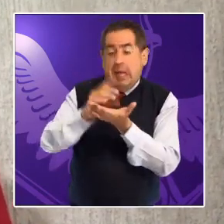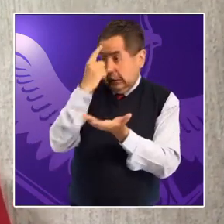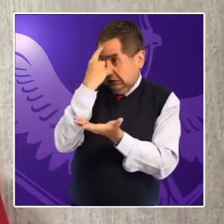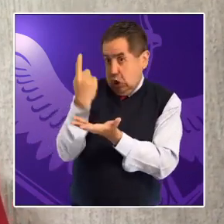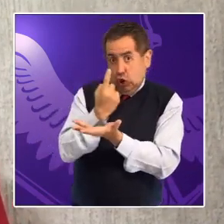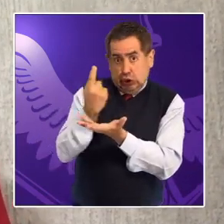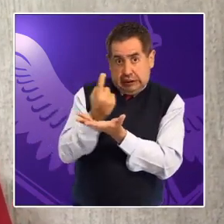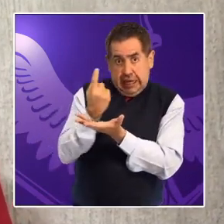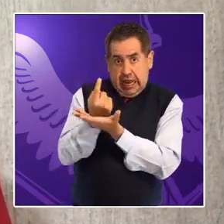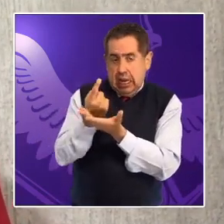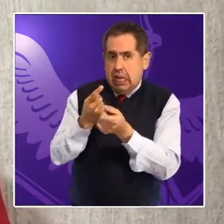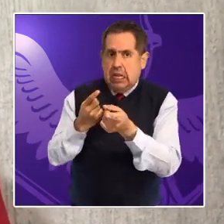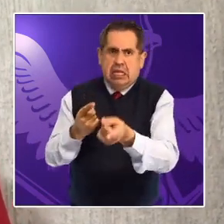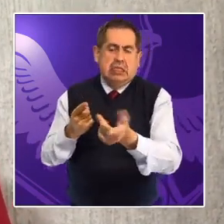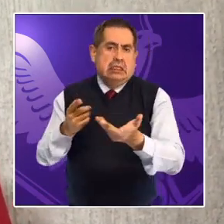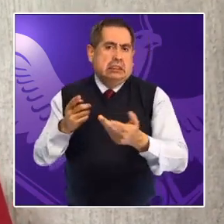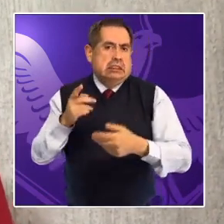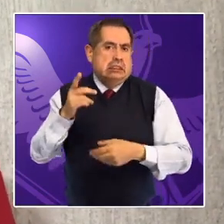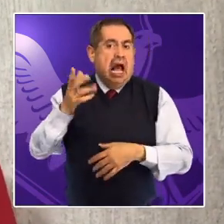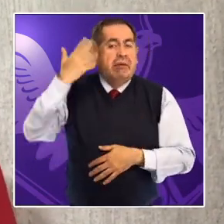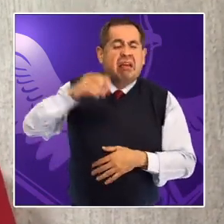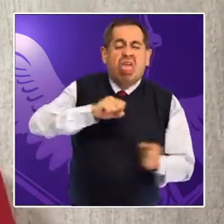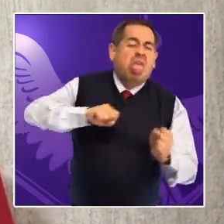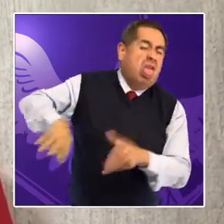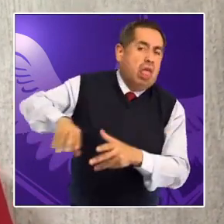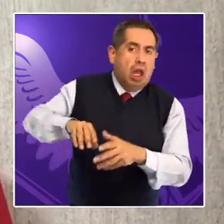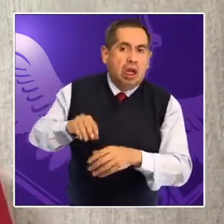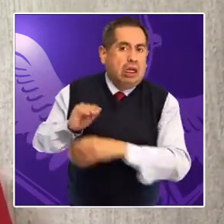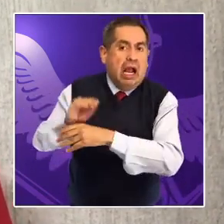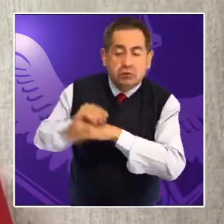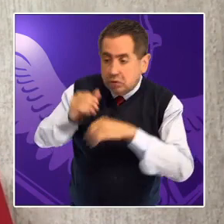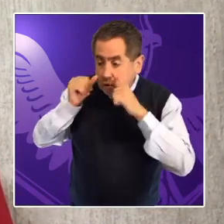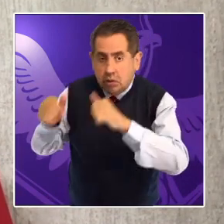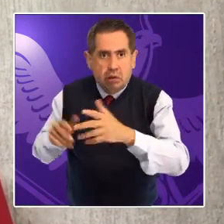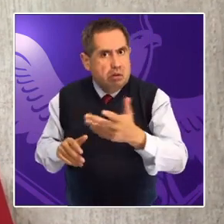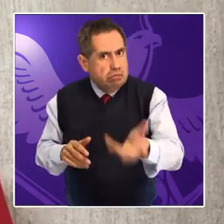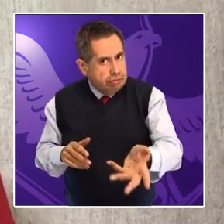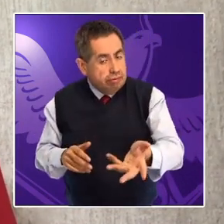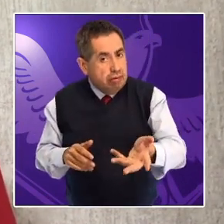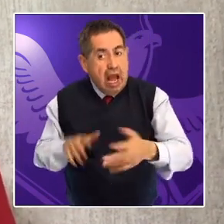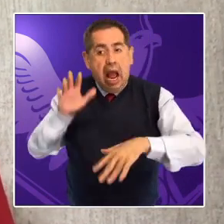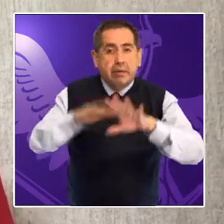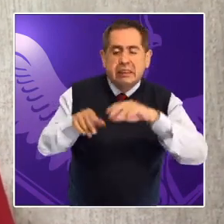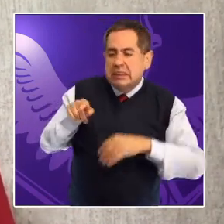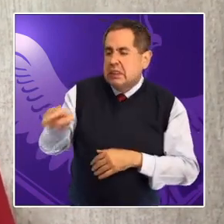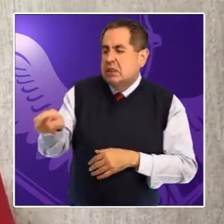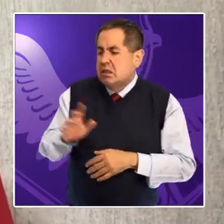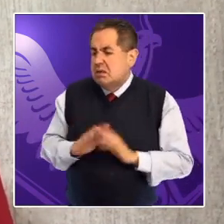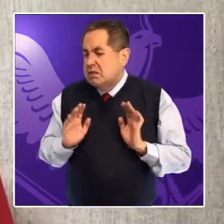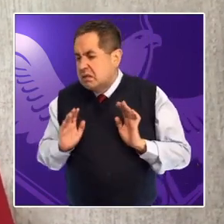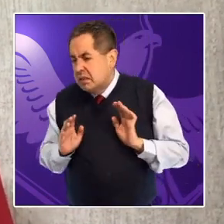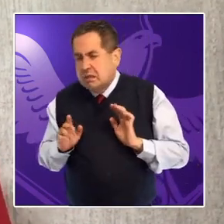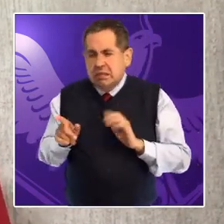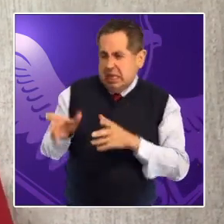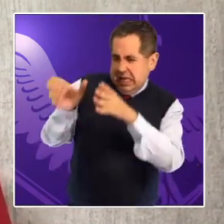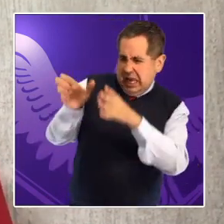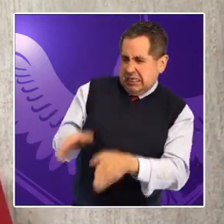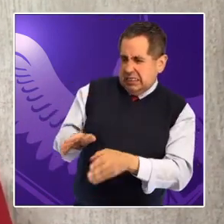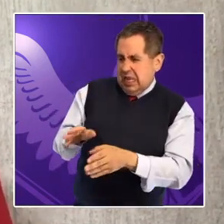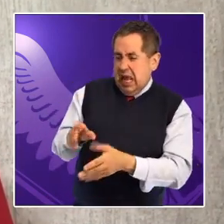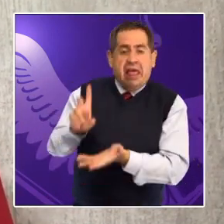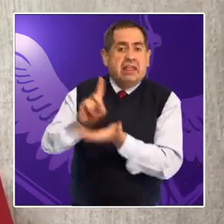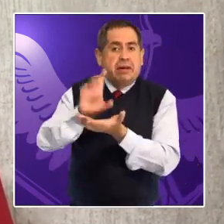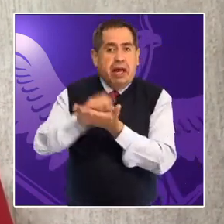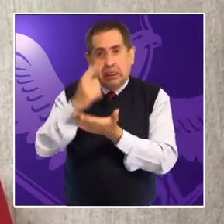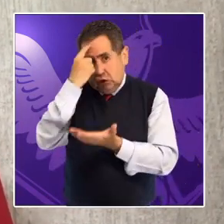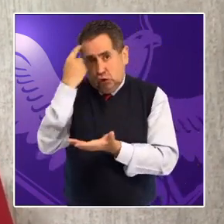más olvidadas y que por supuesto cotidianamente se piensa que porque tienen un tema de condición psicosocial no pueden